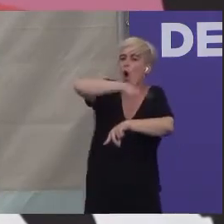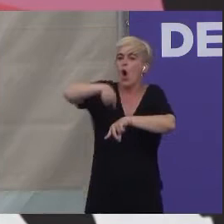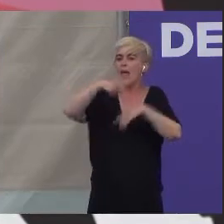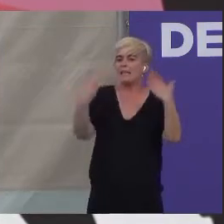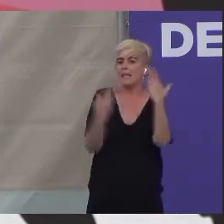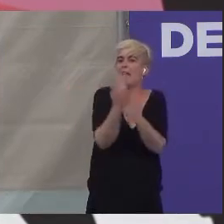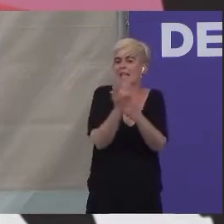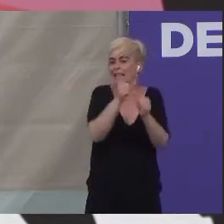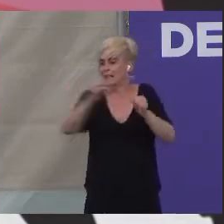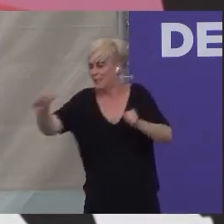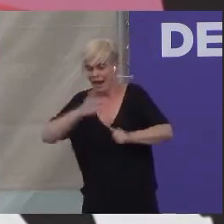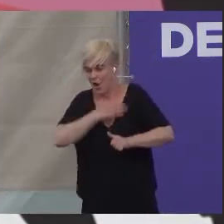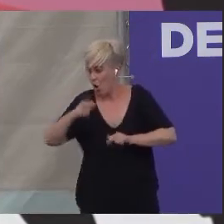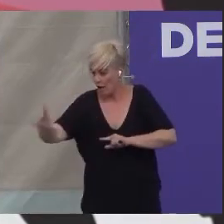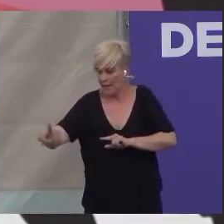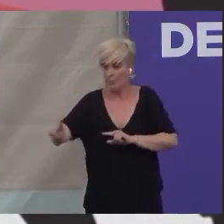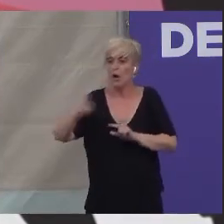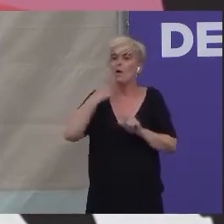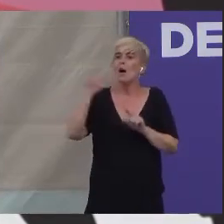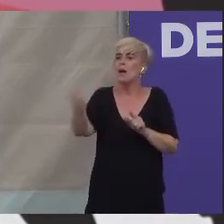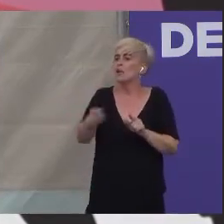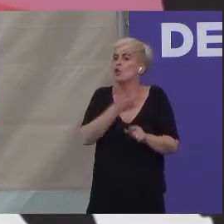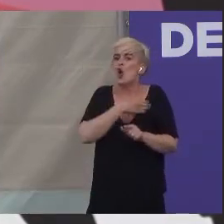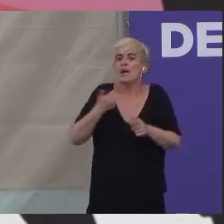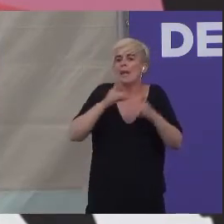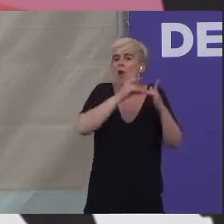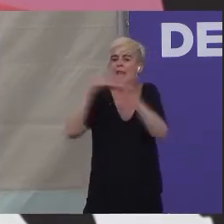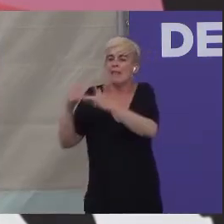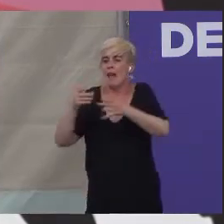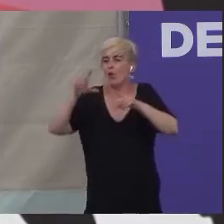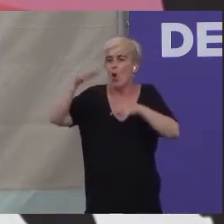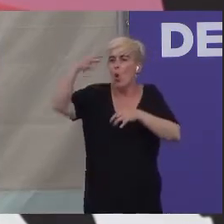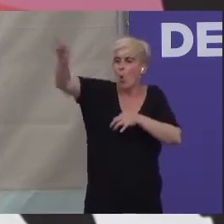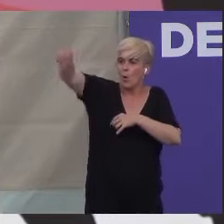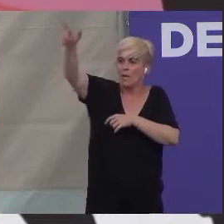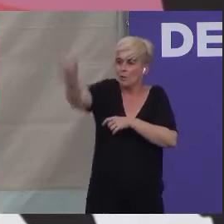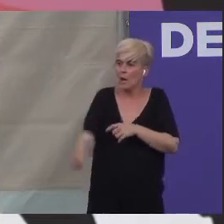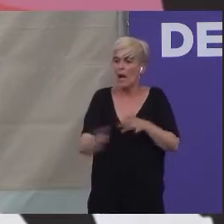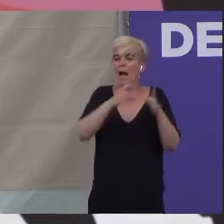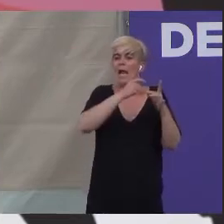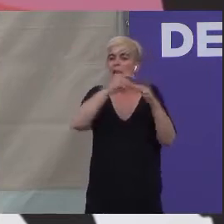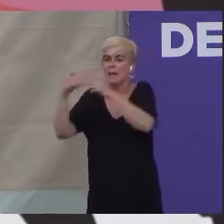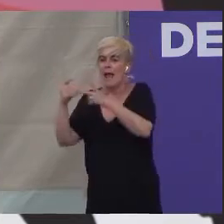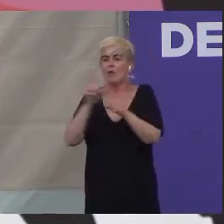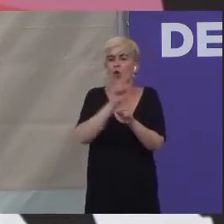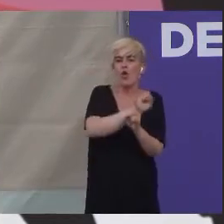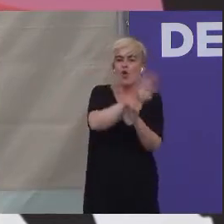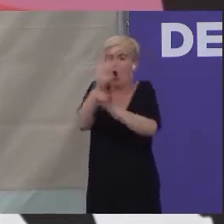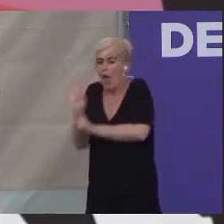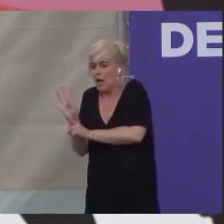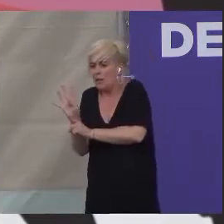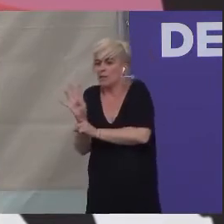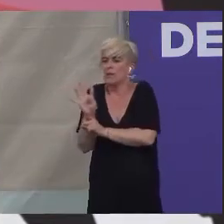a la semana. Por eso huimos de liderazgos unipersonales y apostamos por los liderazgos corales.